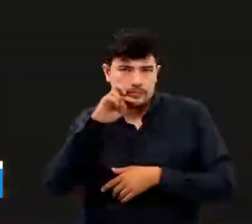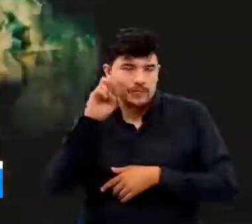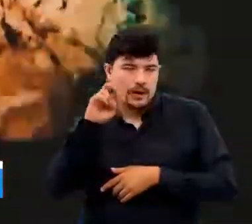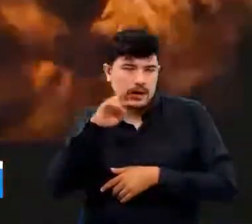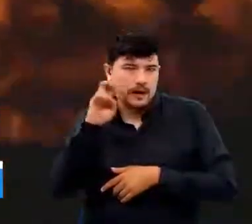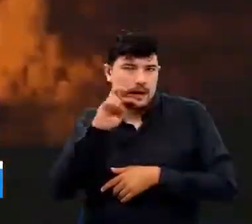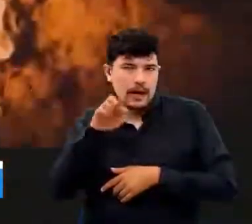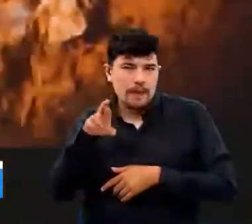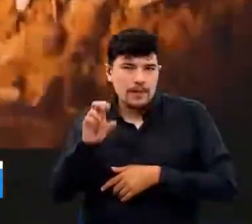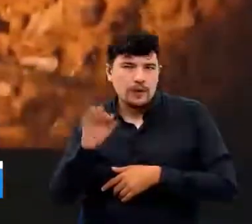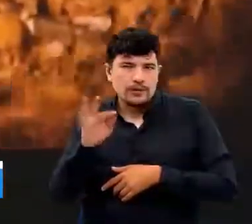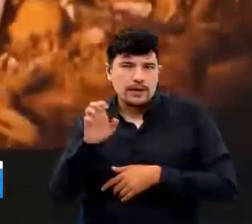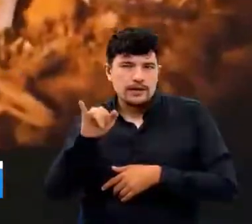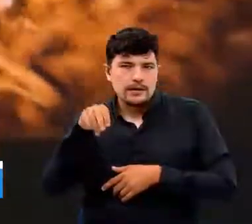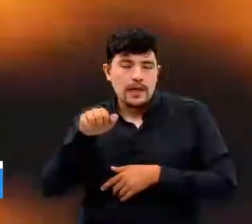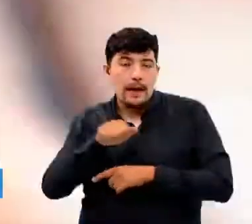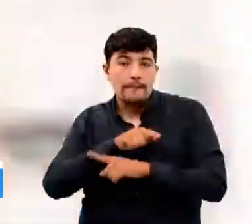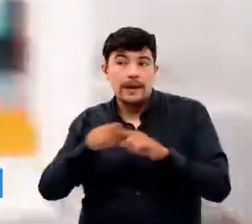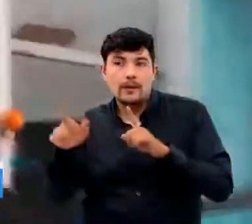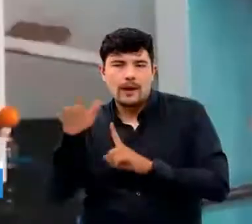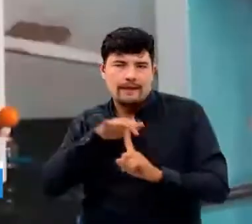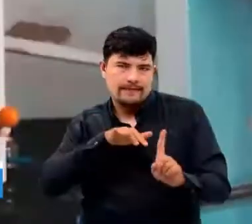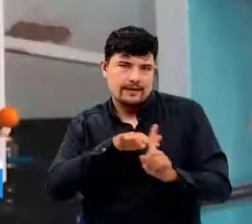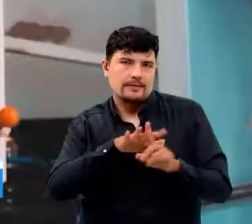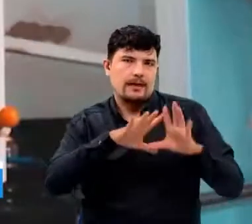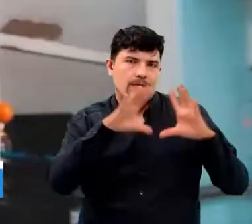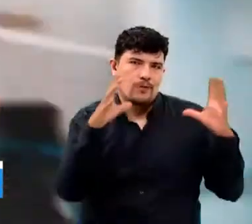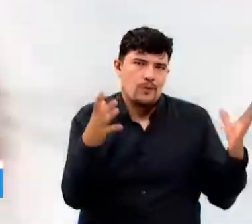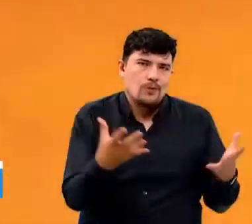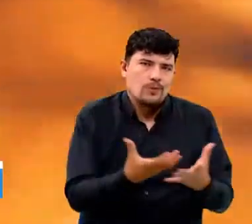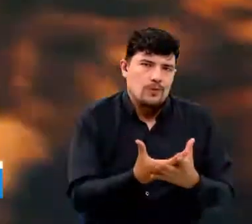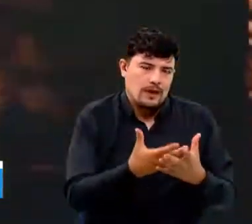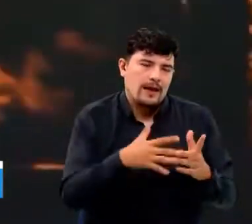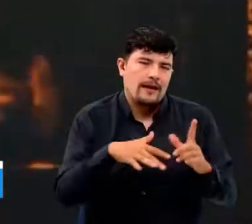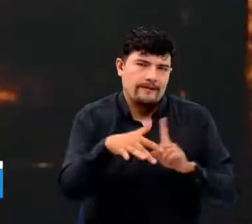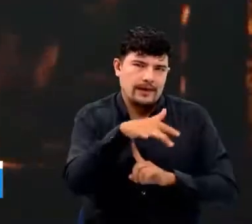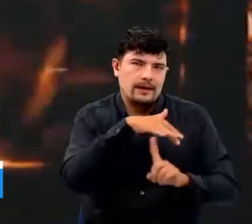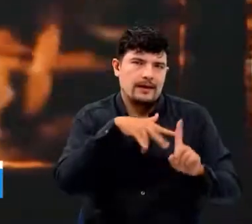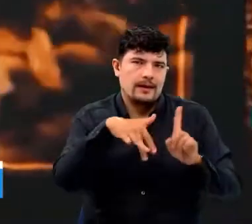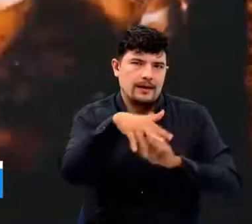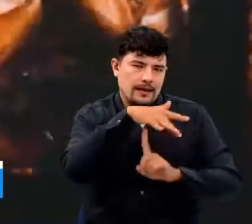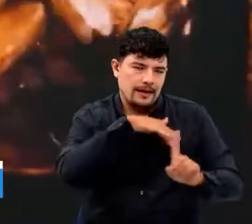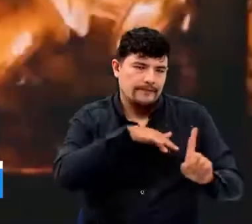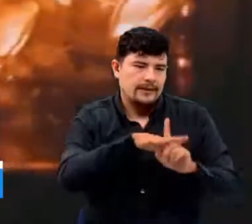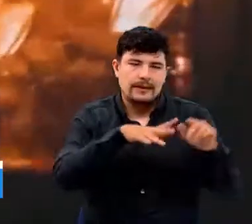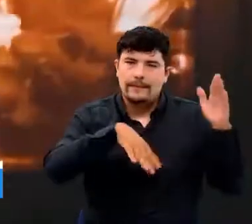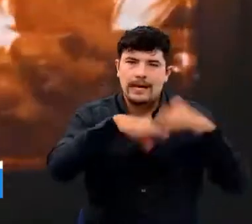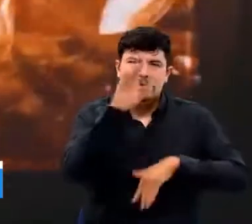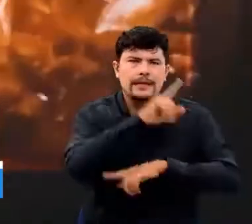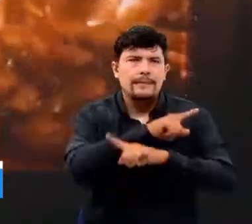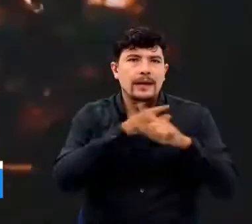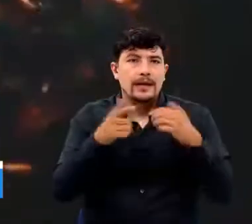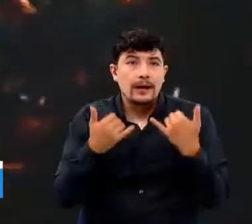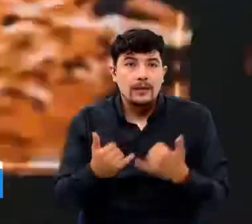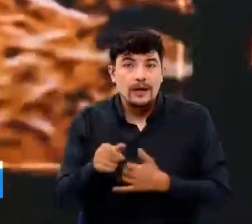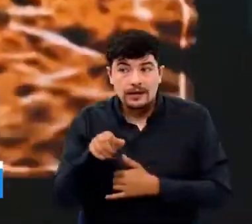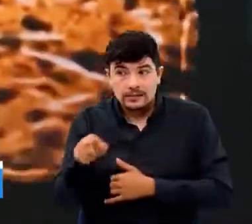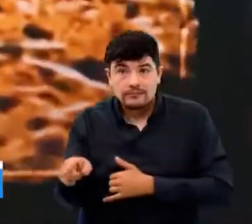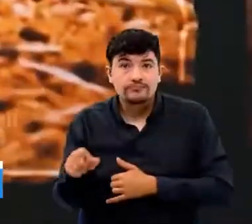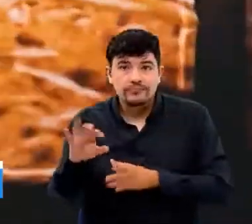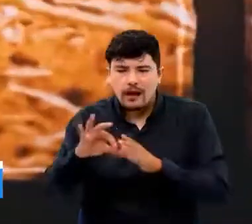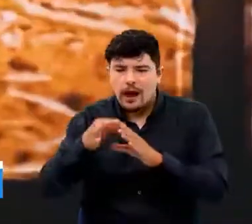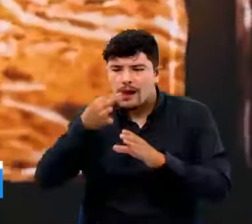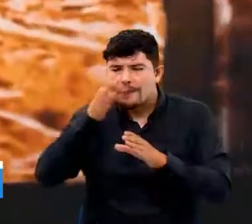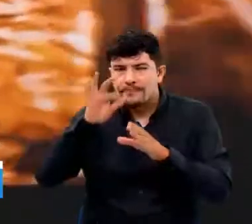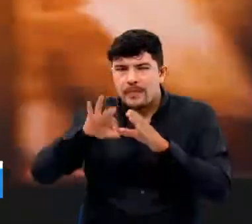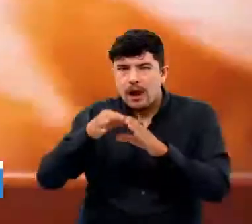trae al planeta? Muchísimas, ambientales sobre todo. Y sí, su emprendimiento son snacks de insectos,